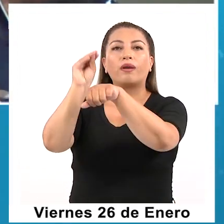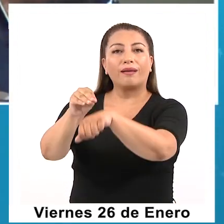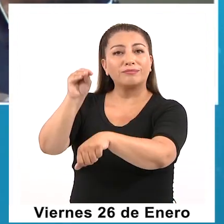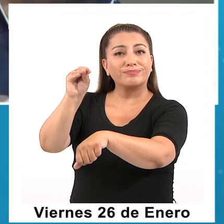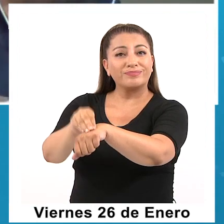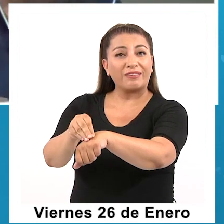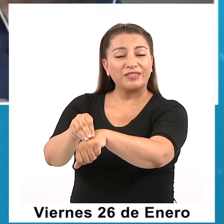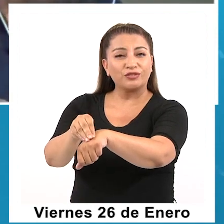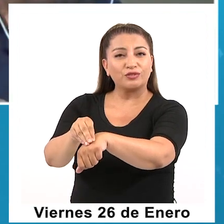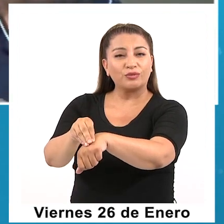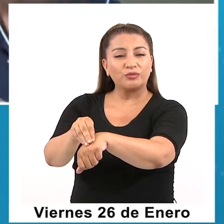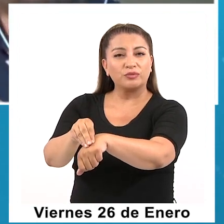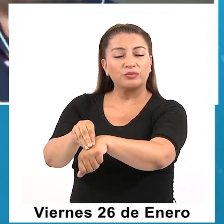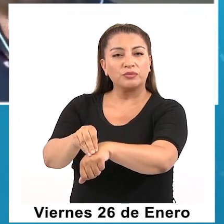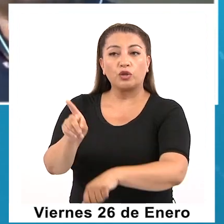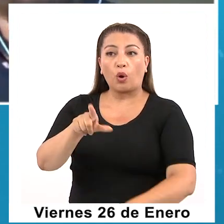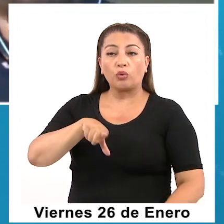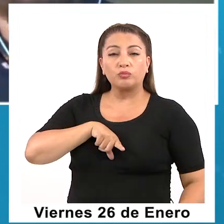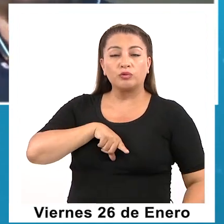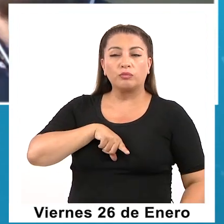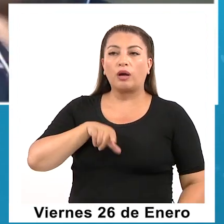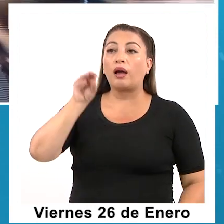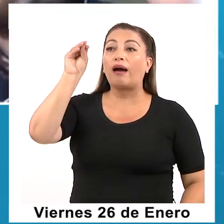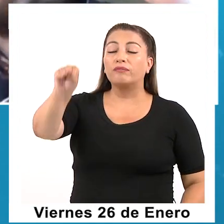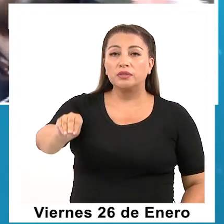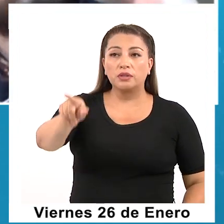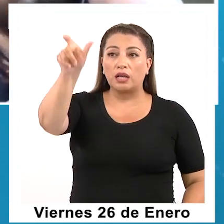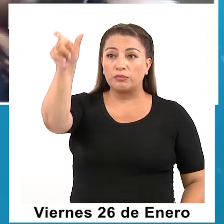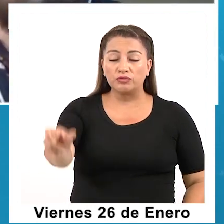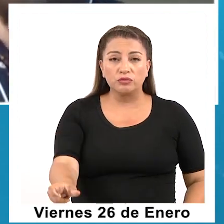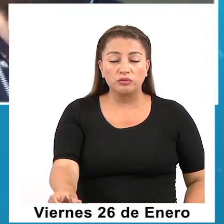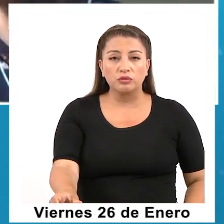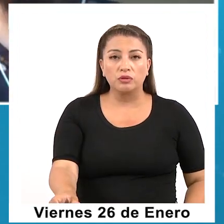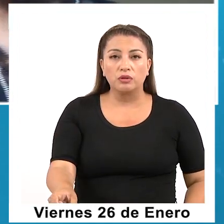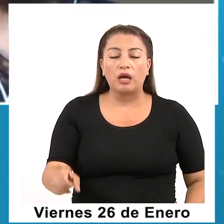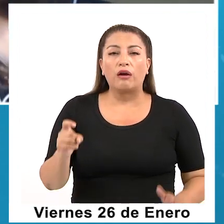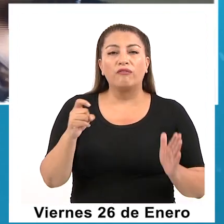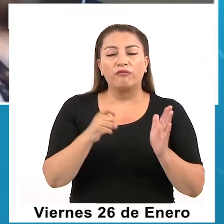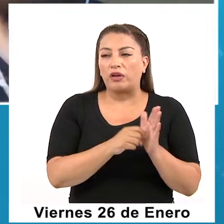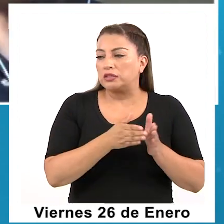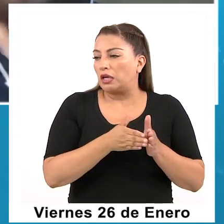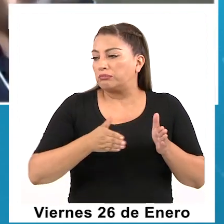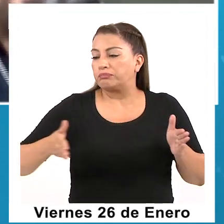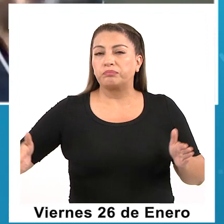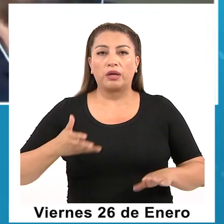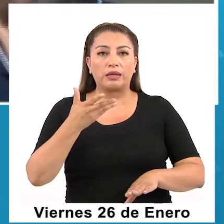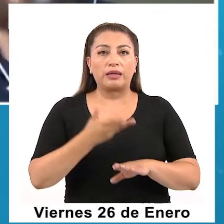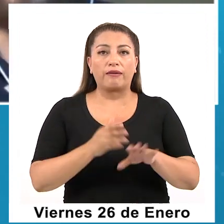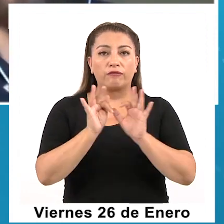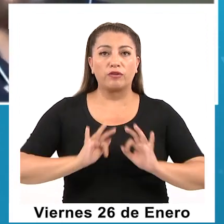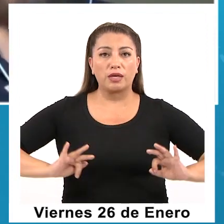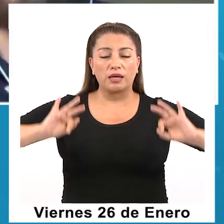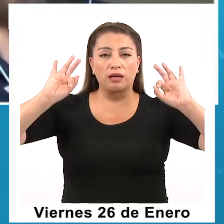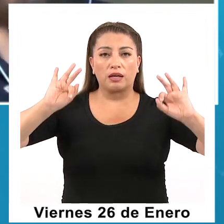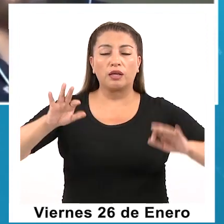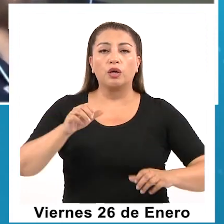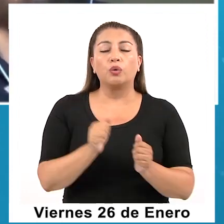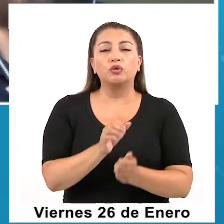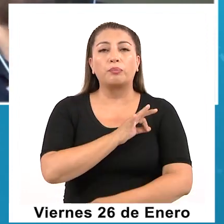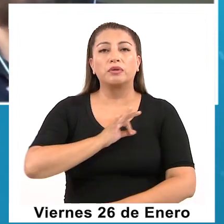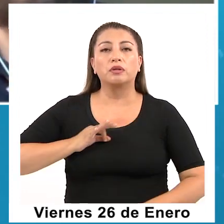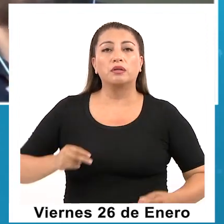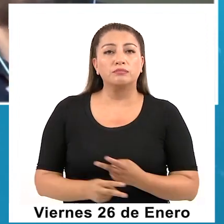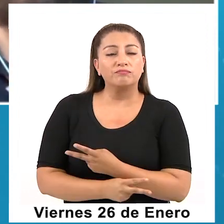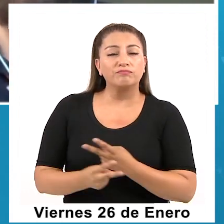¿cierto? Donde se le dice a la persona que en un plazo determinado que establece la Fiscalía a través del Ministerio